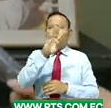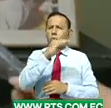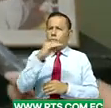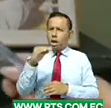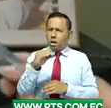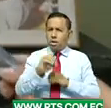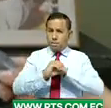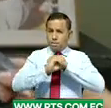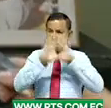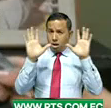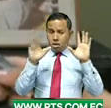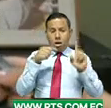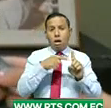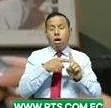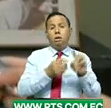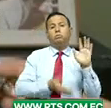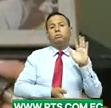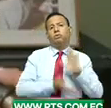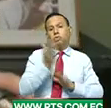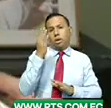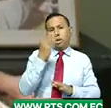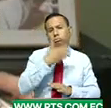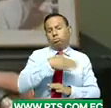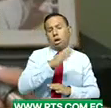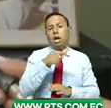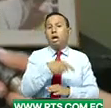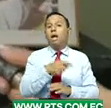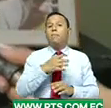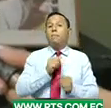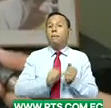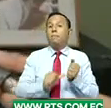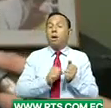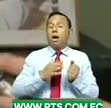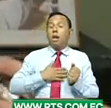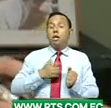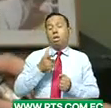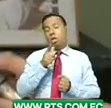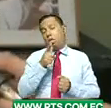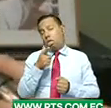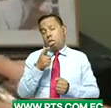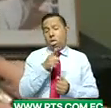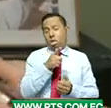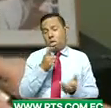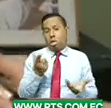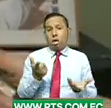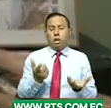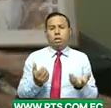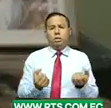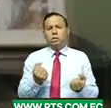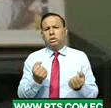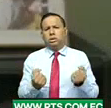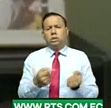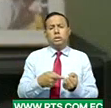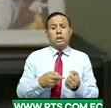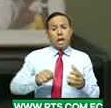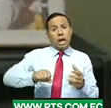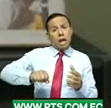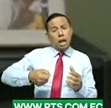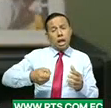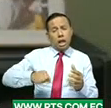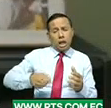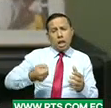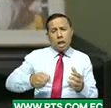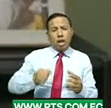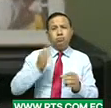retiraron del lugar porque mi hermano estaba un poco excedido de tragos. Y como mi hermano, producto del exceso del alcohol, se le bloqueó el carro,